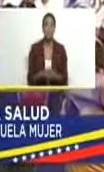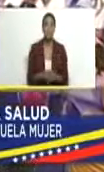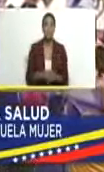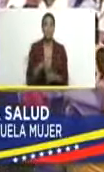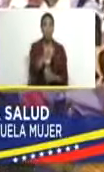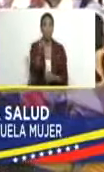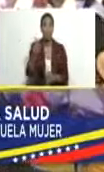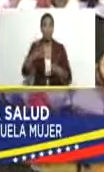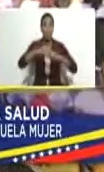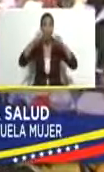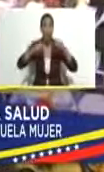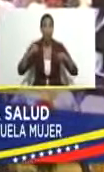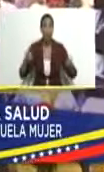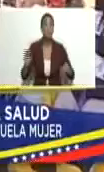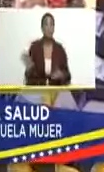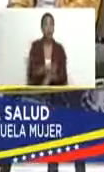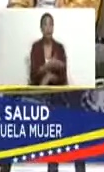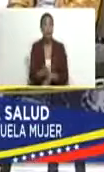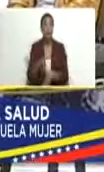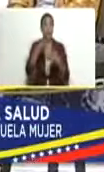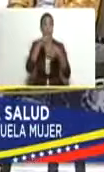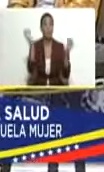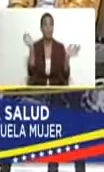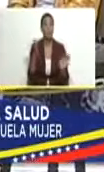Ustedes están afinaditas, ¿vale?